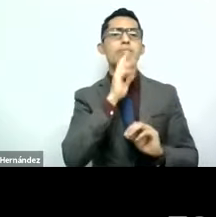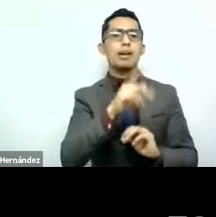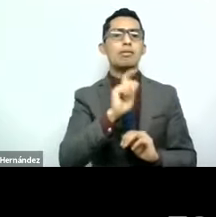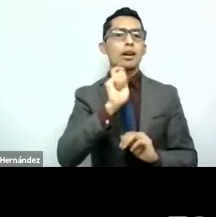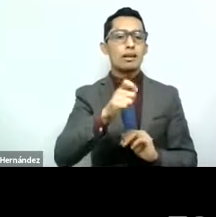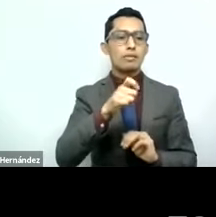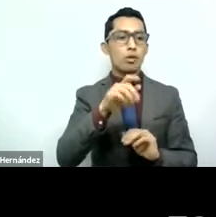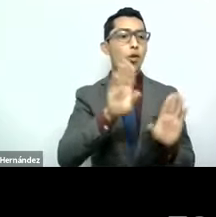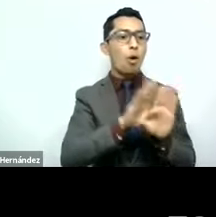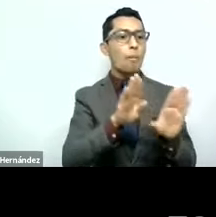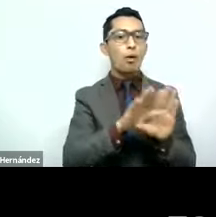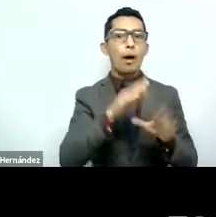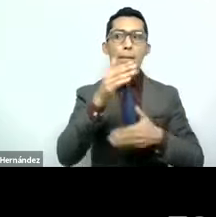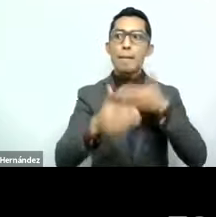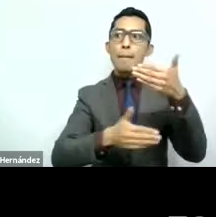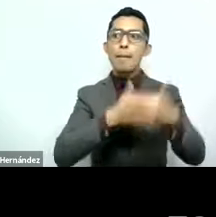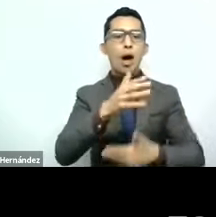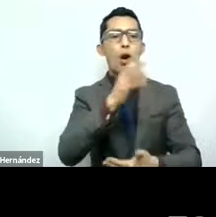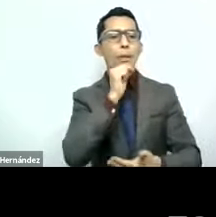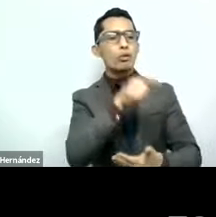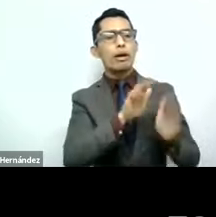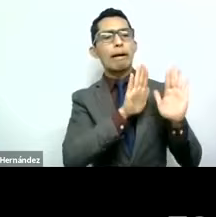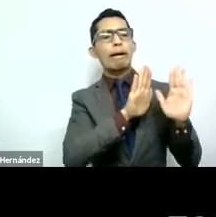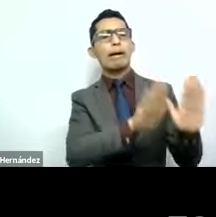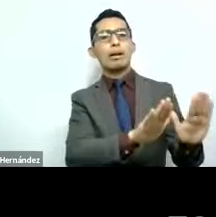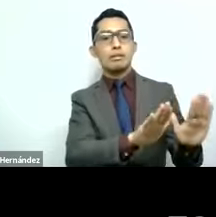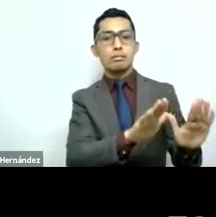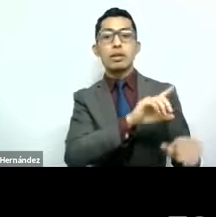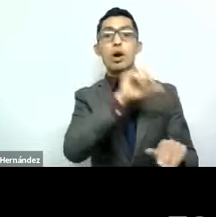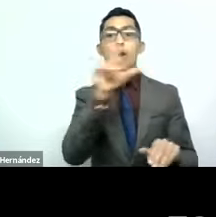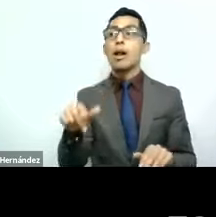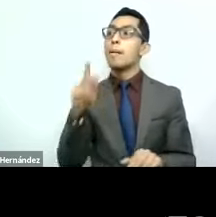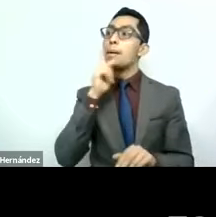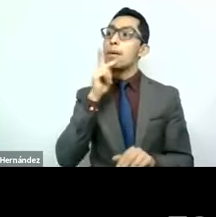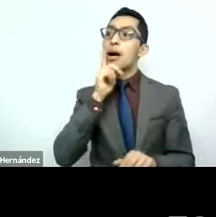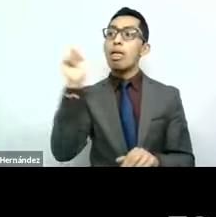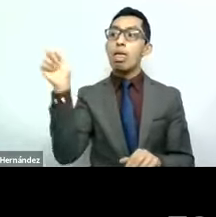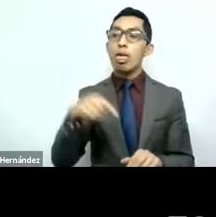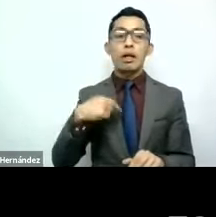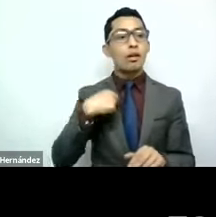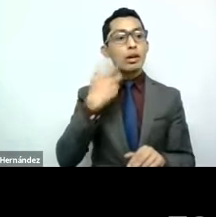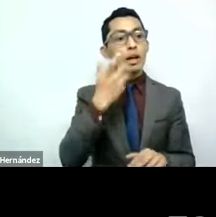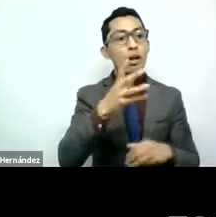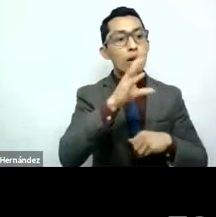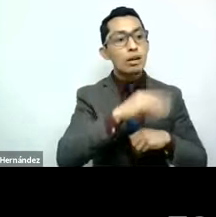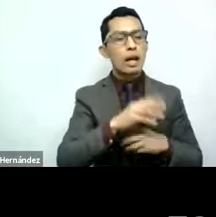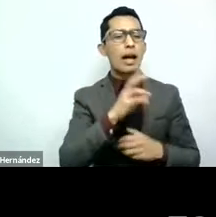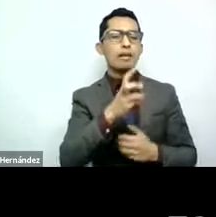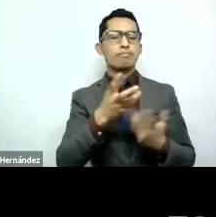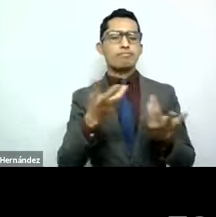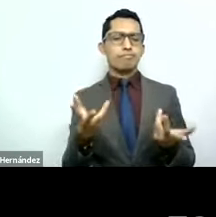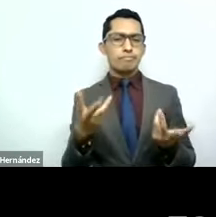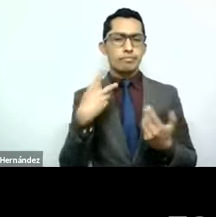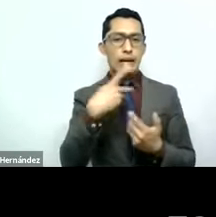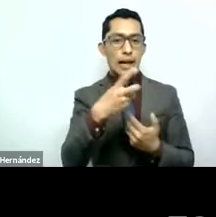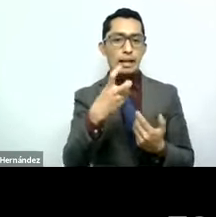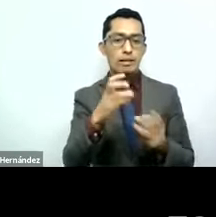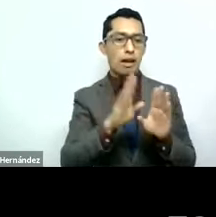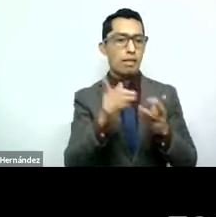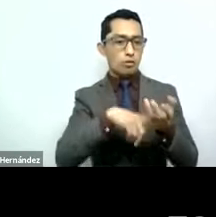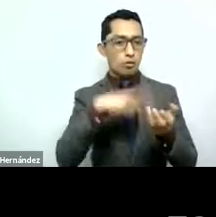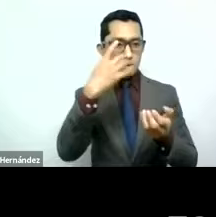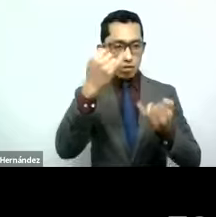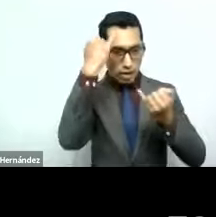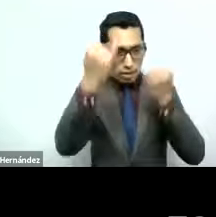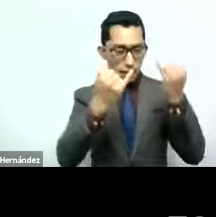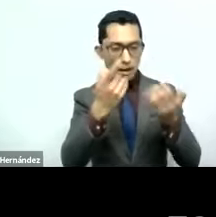derecho a progresar y bueno, tenerla ahí para cuando el padre quisiera eventualmente convivir con ella. Y este estereotipo pues creo que está